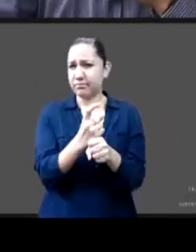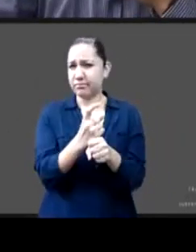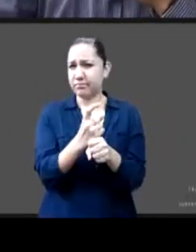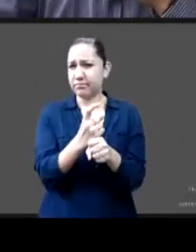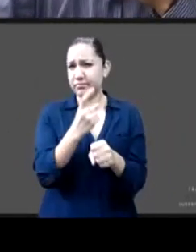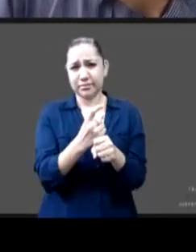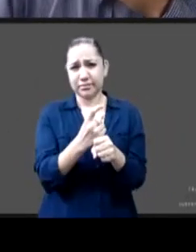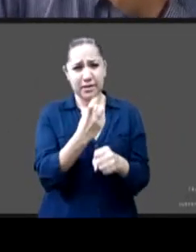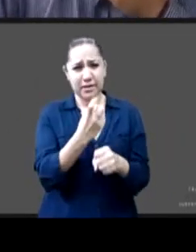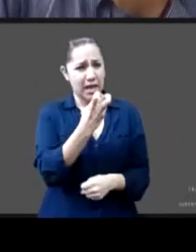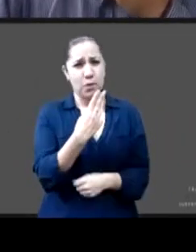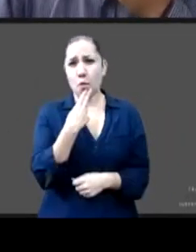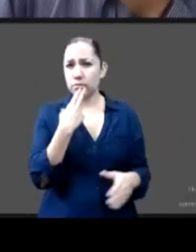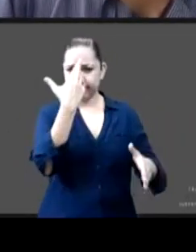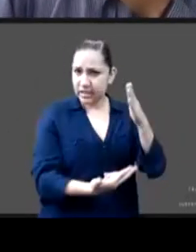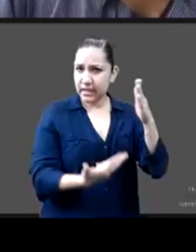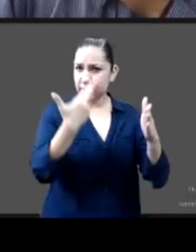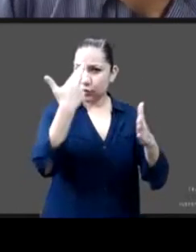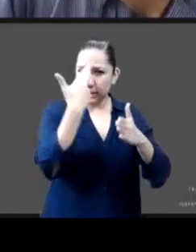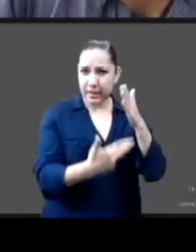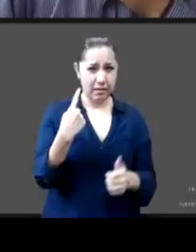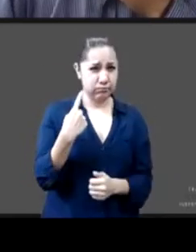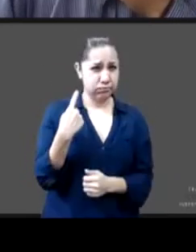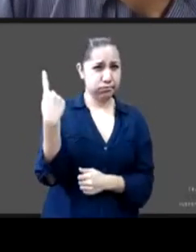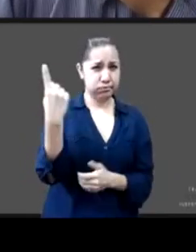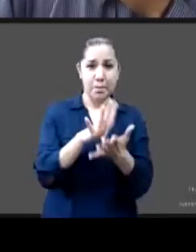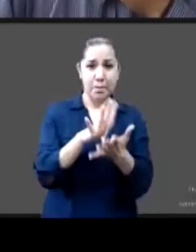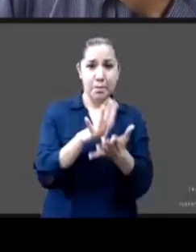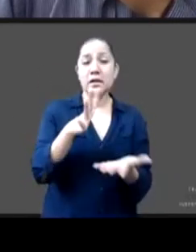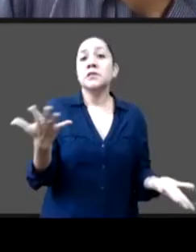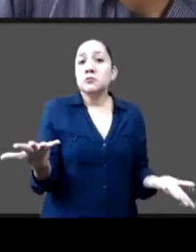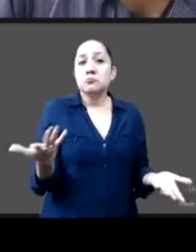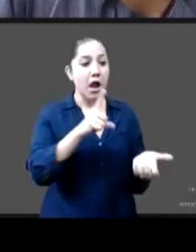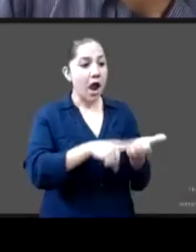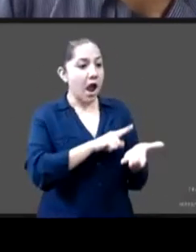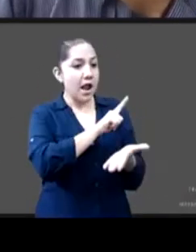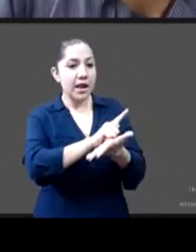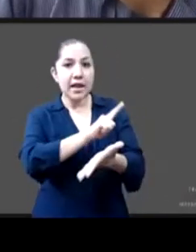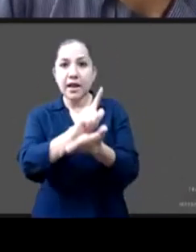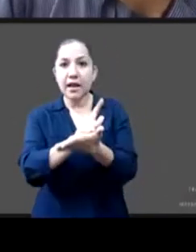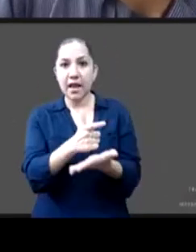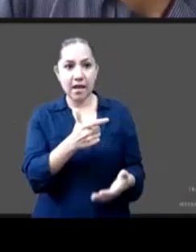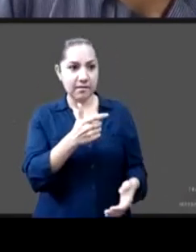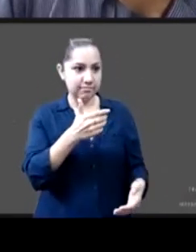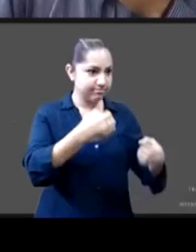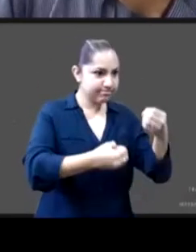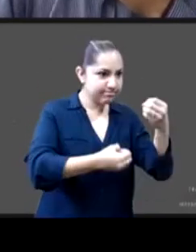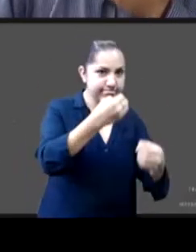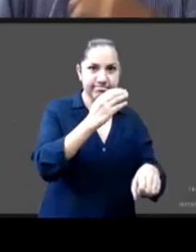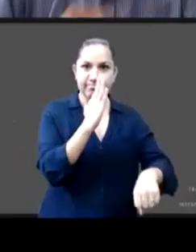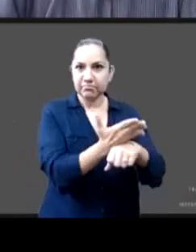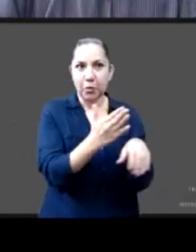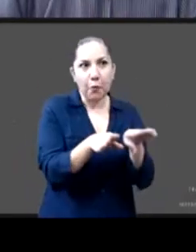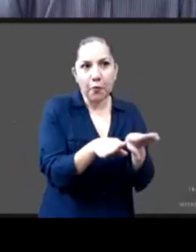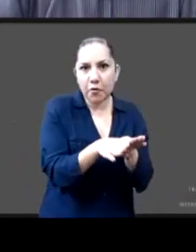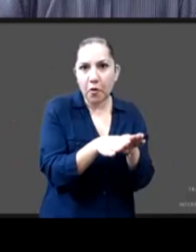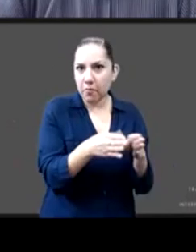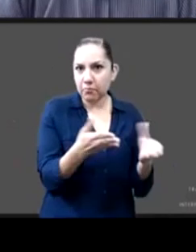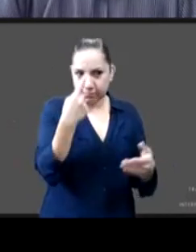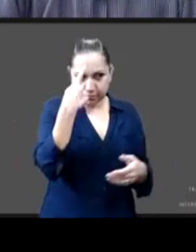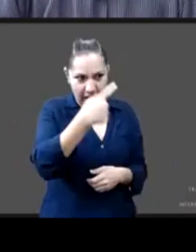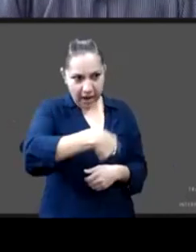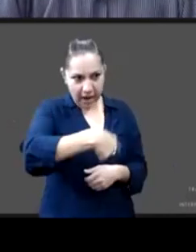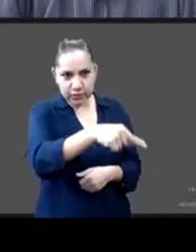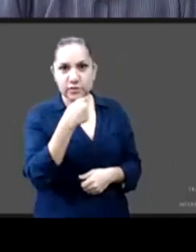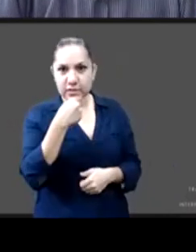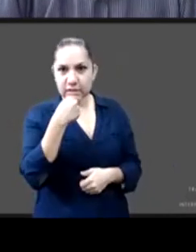el tema de, ahora sí que el tema pornografía infantil. Hay países que no lo tienen regulado como un delito. De tal manera